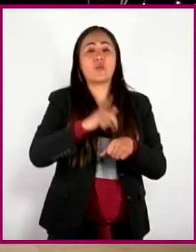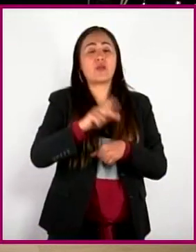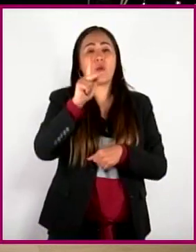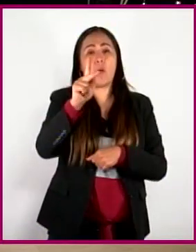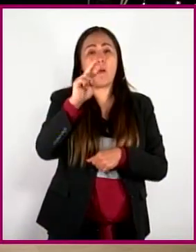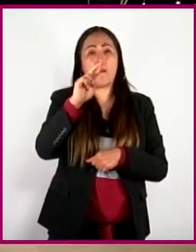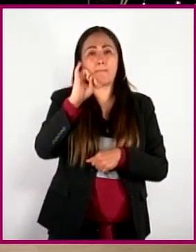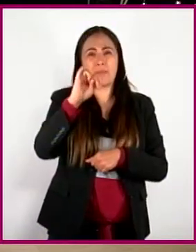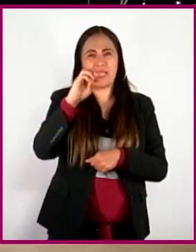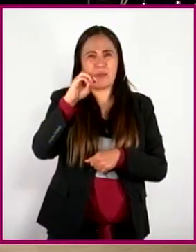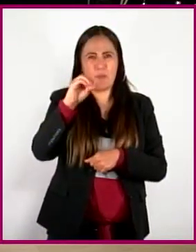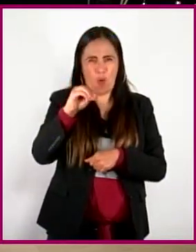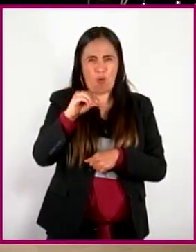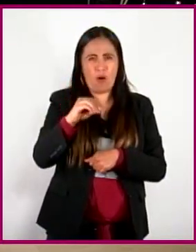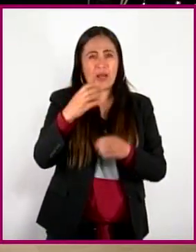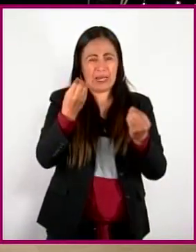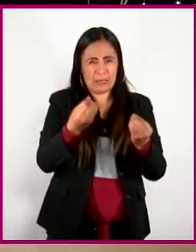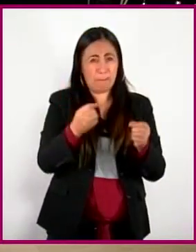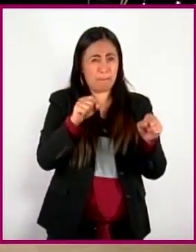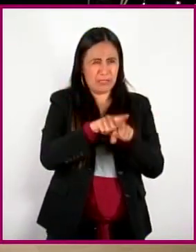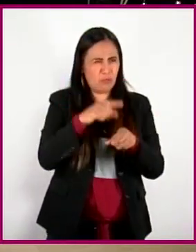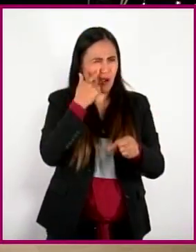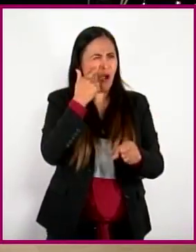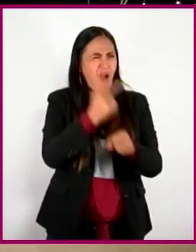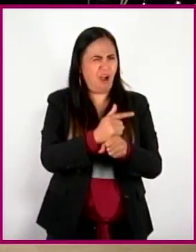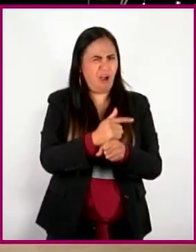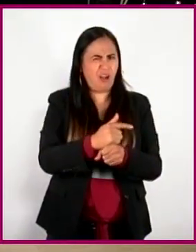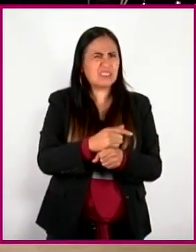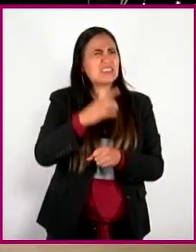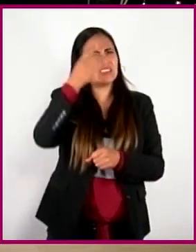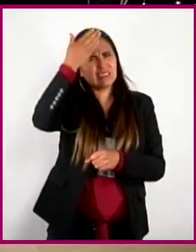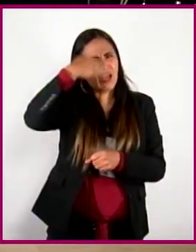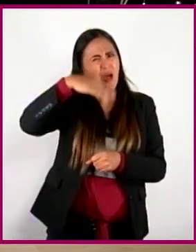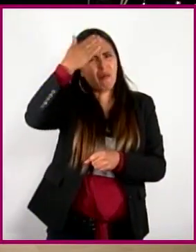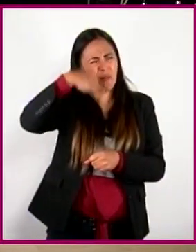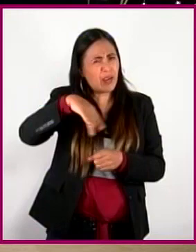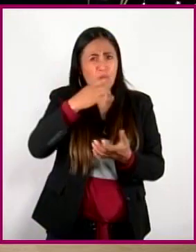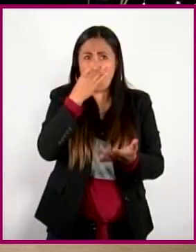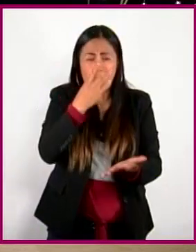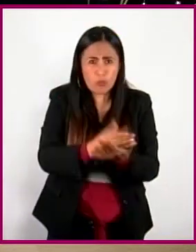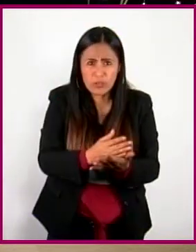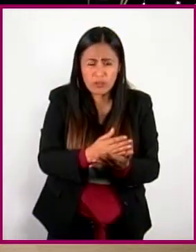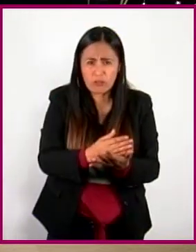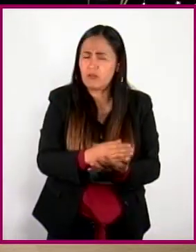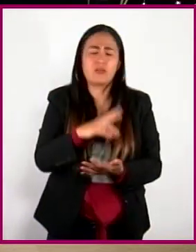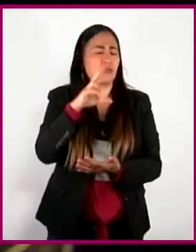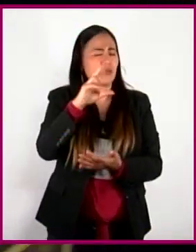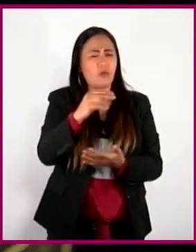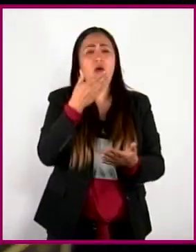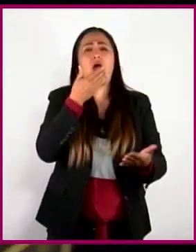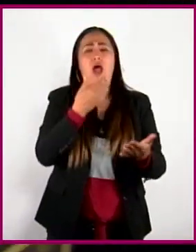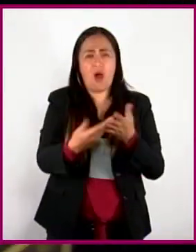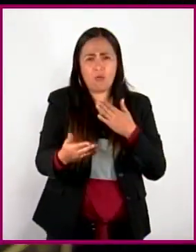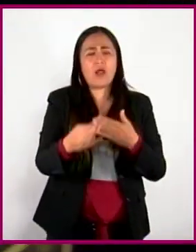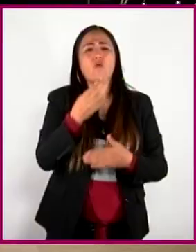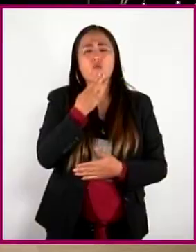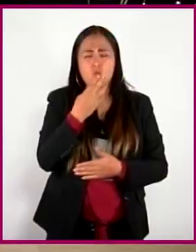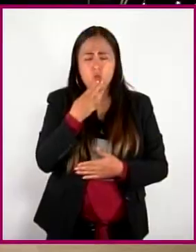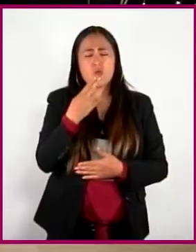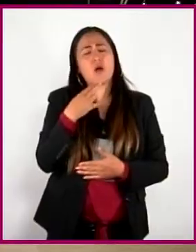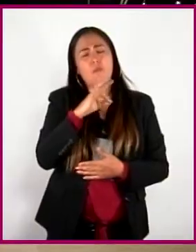números primos muy grandes, no es solo curiosidad matemática, sino que en la actualidad tiene grandes